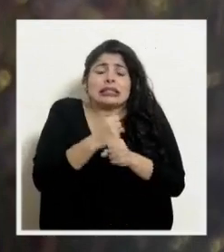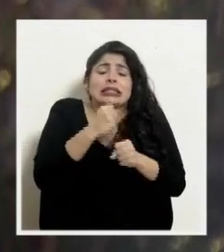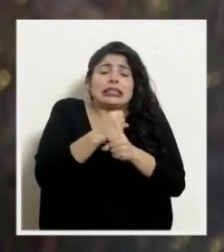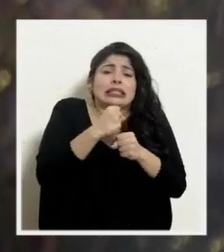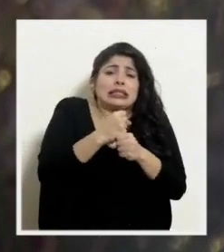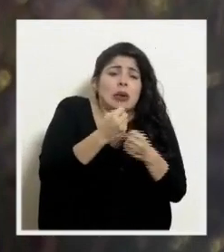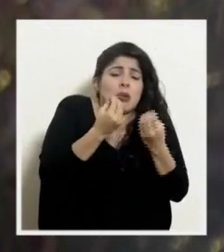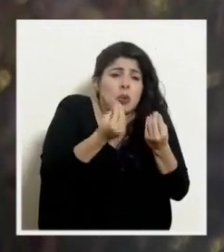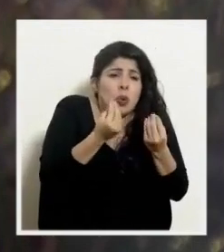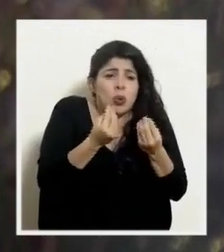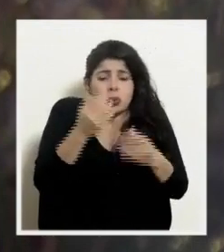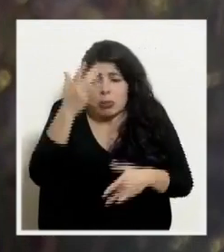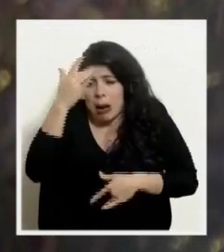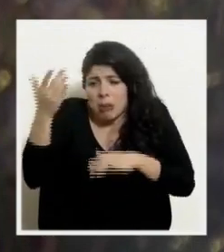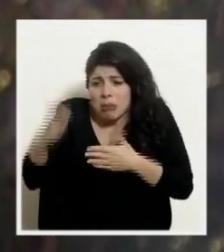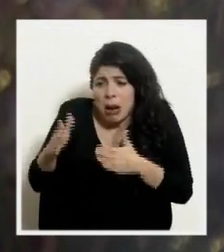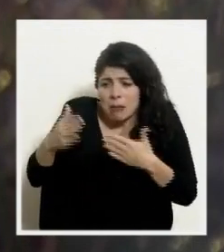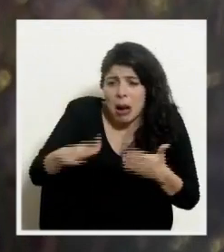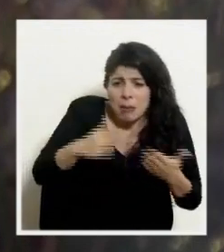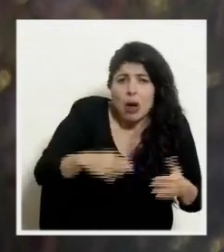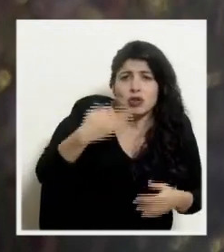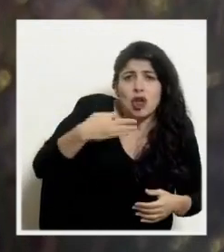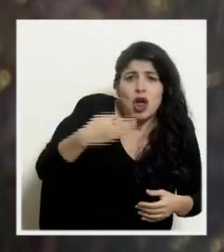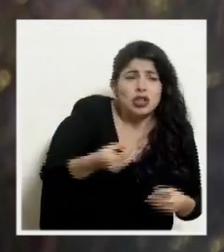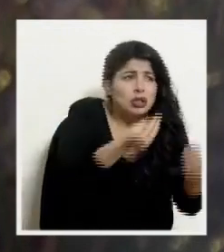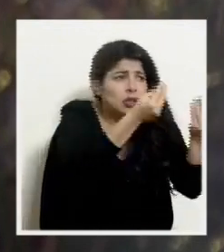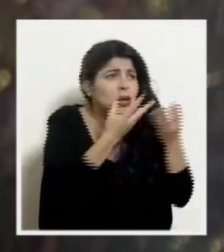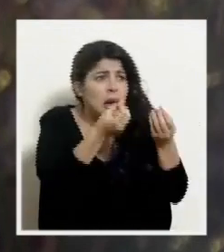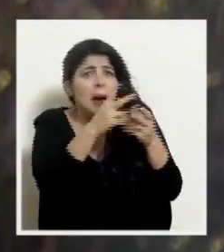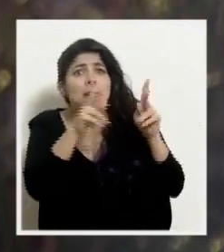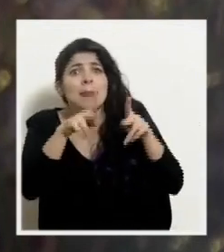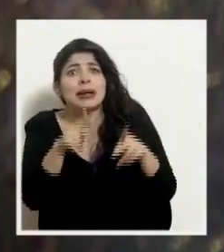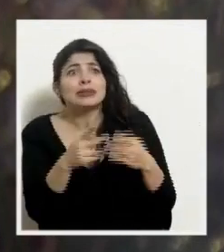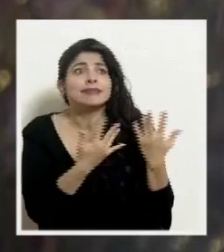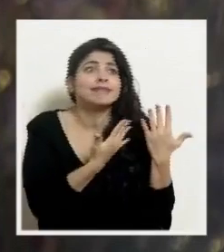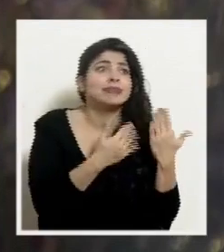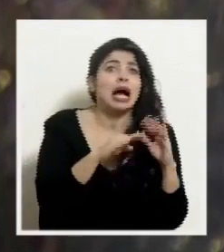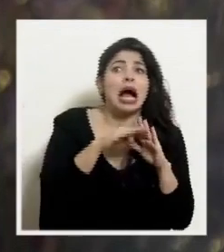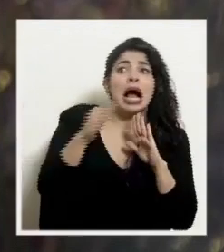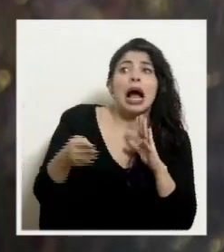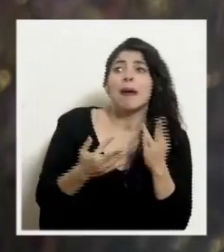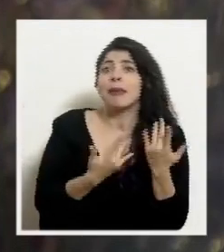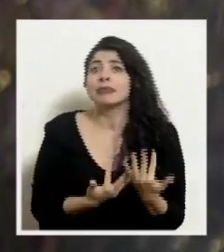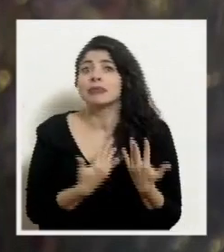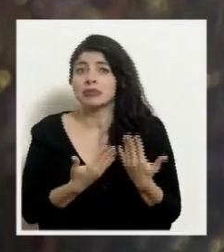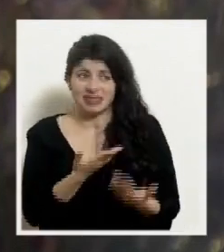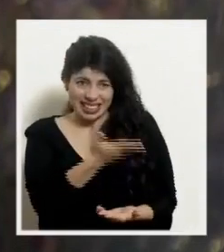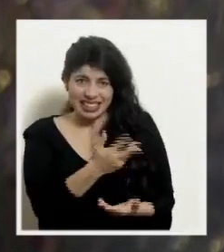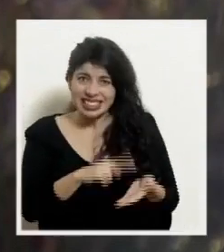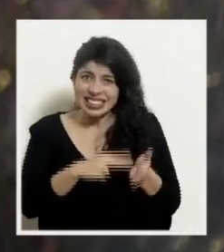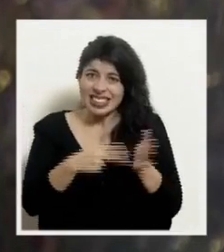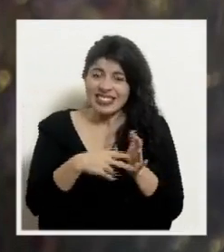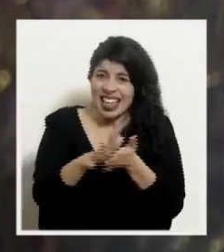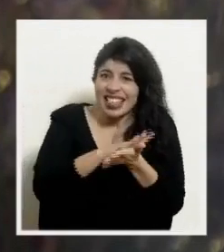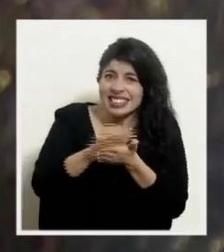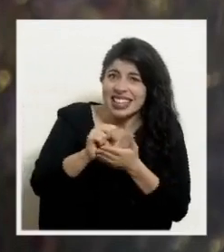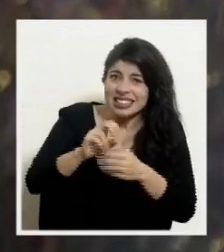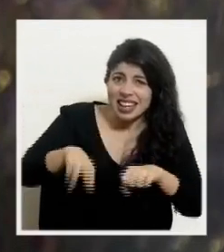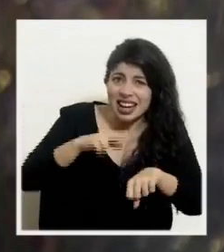que ven morir a pacientes, todos los días nos entran reportes de personas que están esperando por una cama. ¿No es esto un desastre